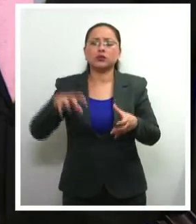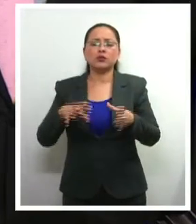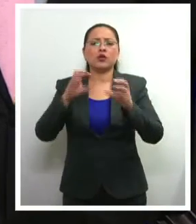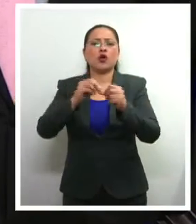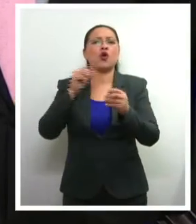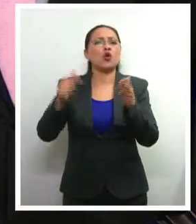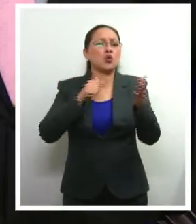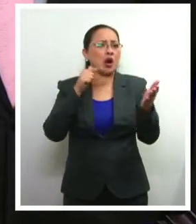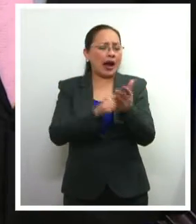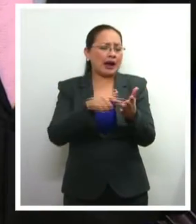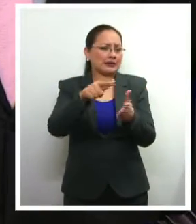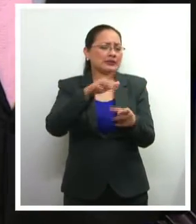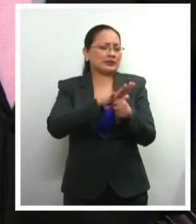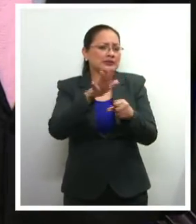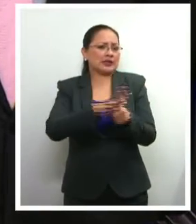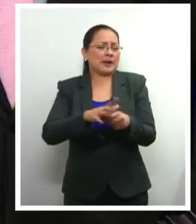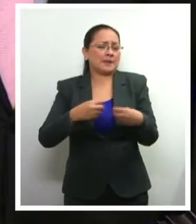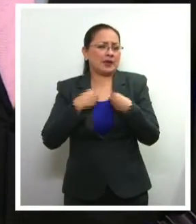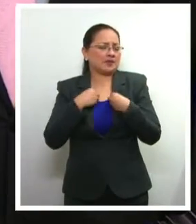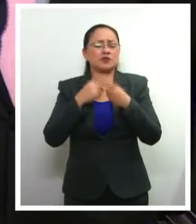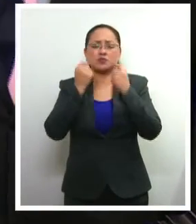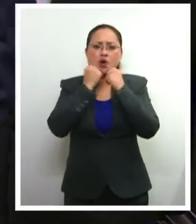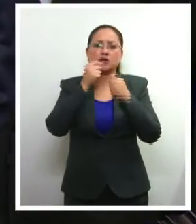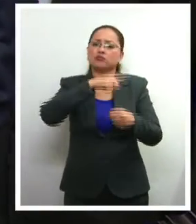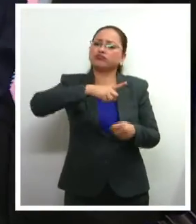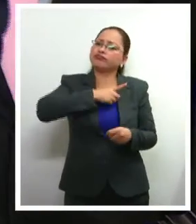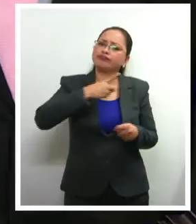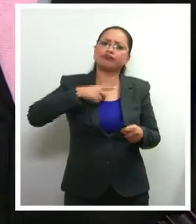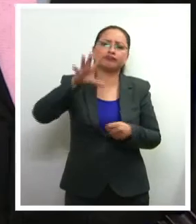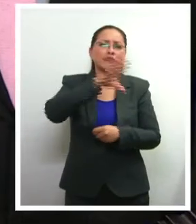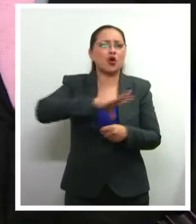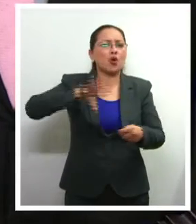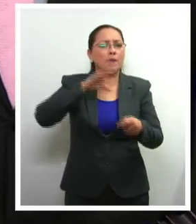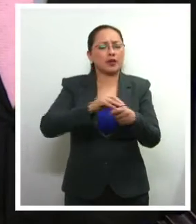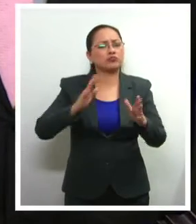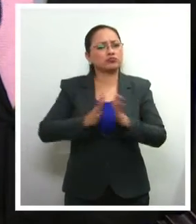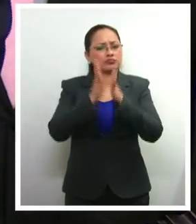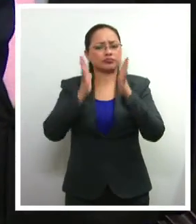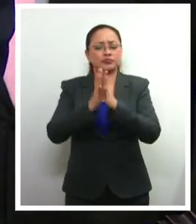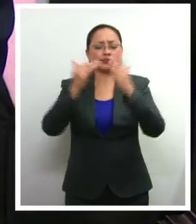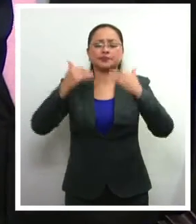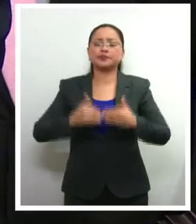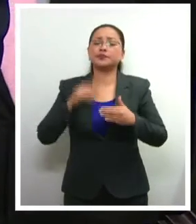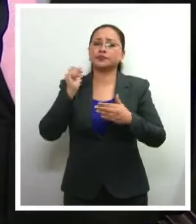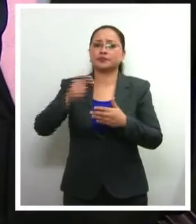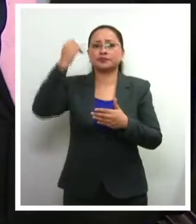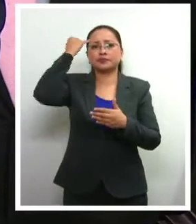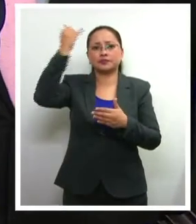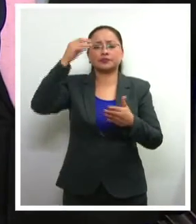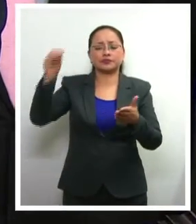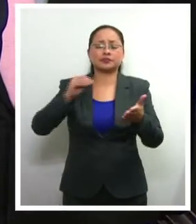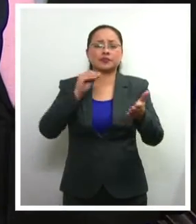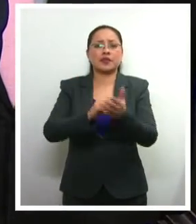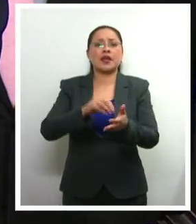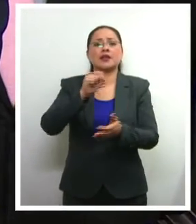delimitaciones jurisdiccionales o territoriales. Por otra parte, se incorpora el principio de solidaridad que deviene